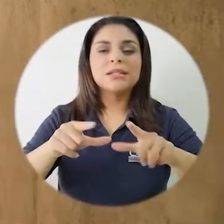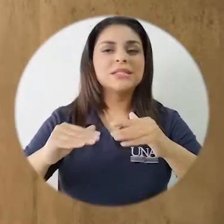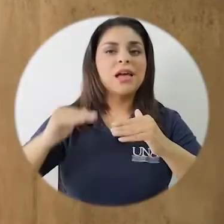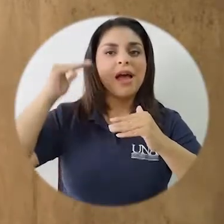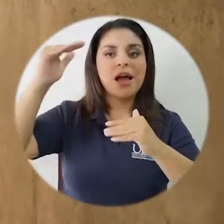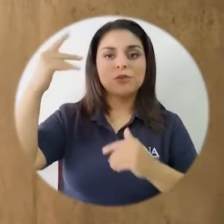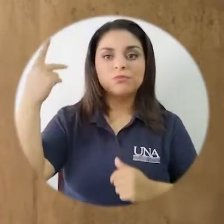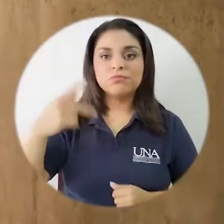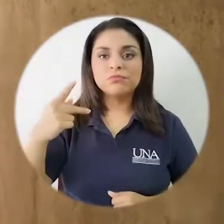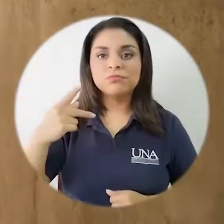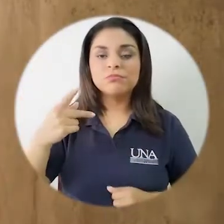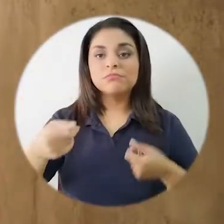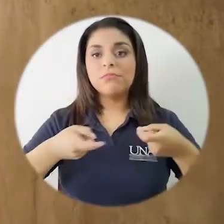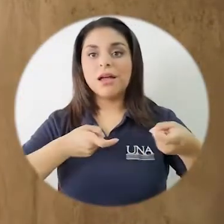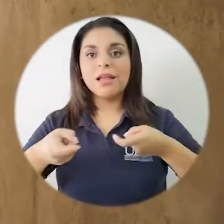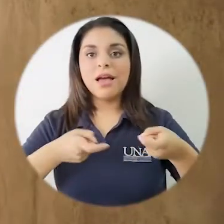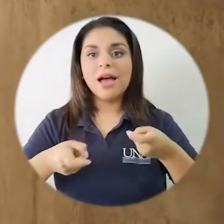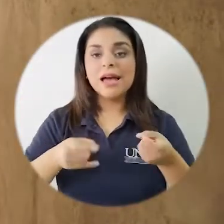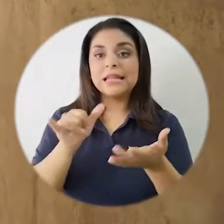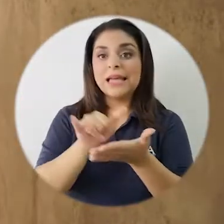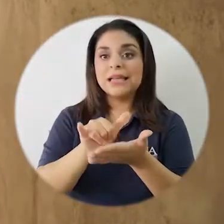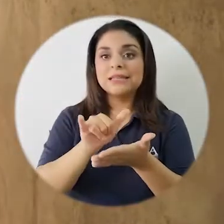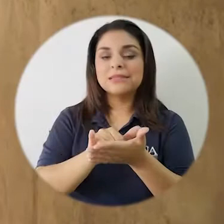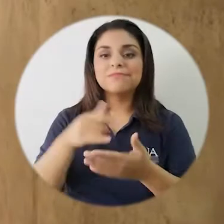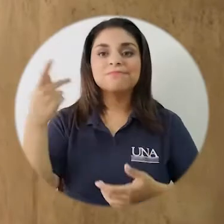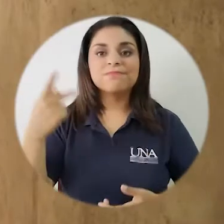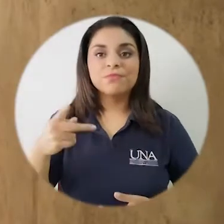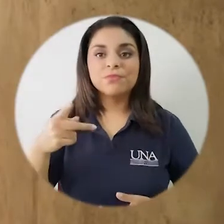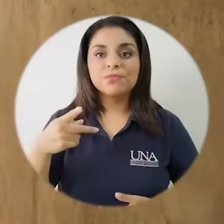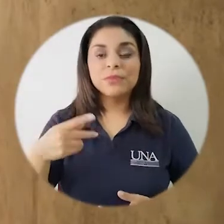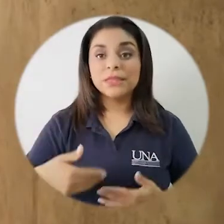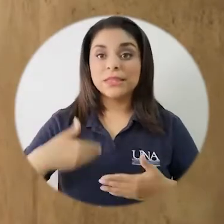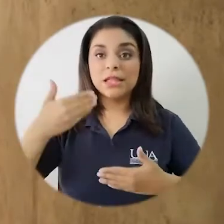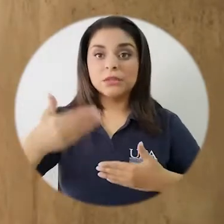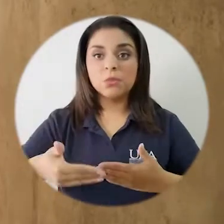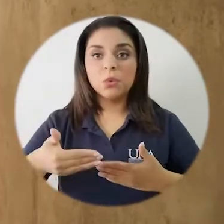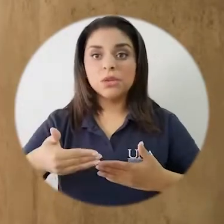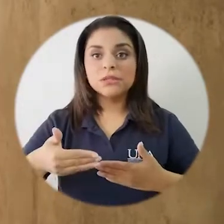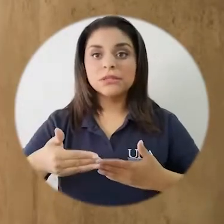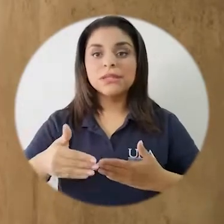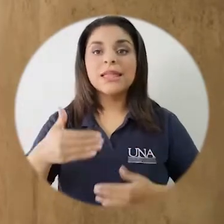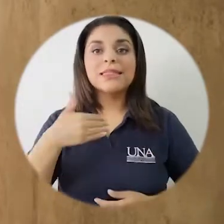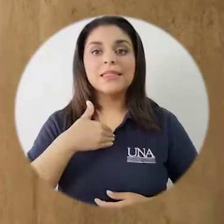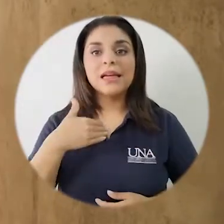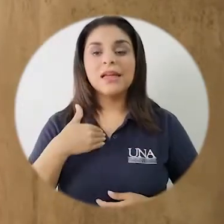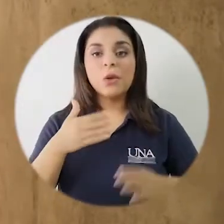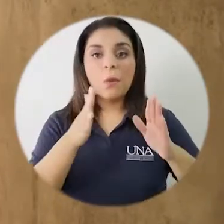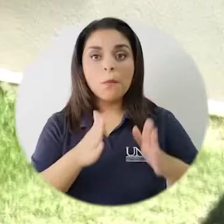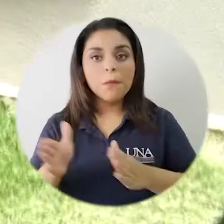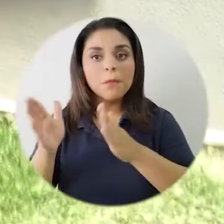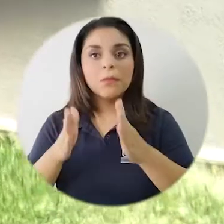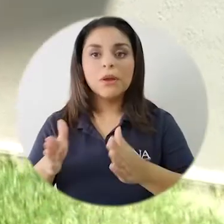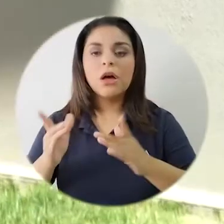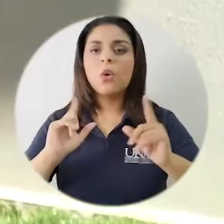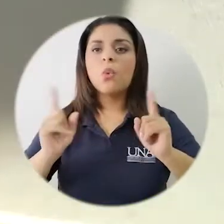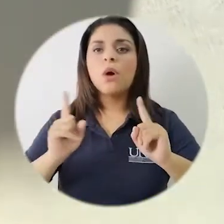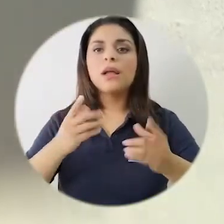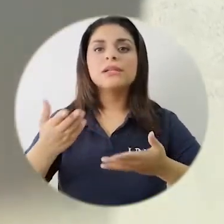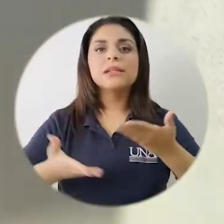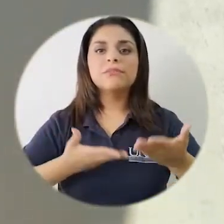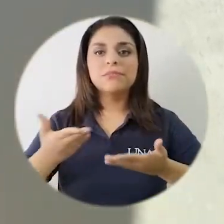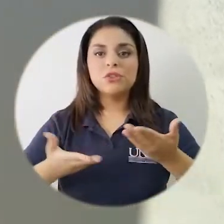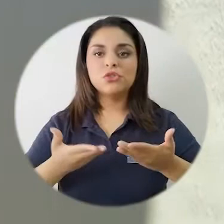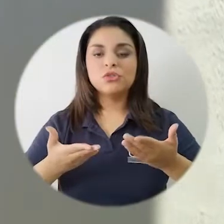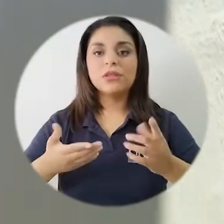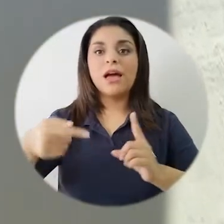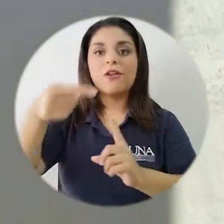sean de alto riesgo, ¿verdad? Manejar y administrar ese riesgo, luego colocar ahí, ¿verdad? Dentro de ese plan, ¿cuáles son los servicios